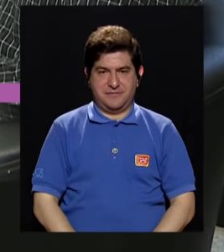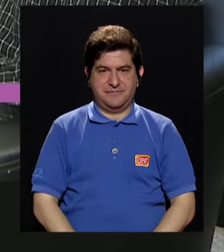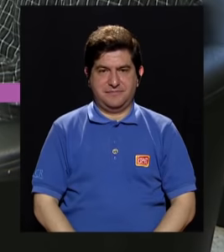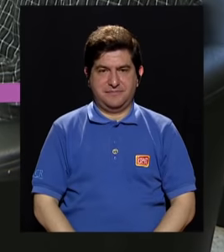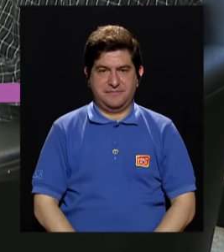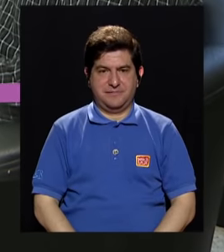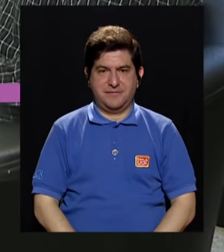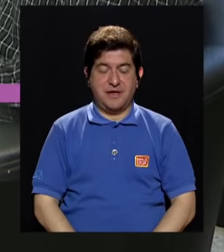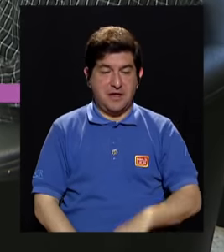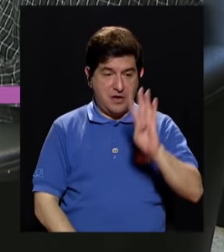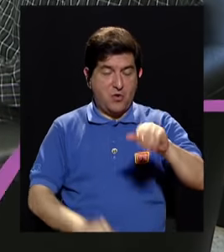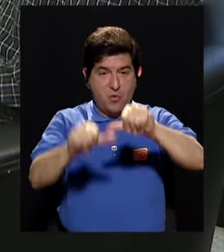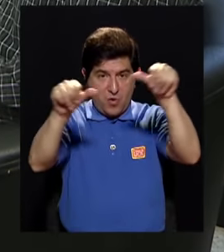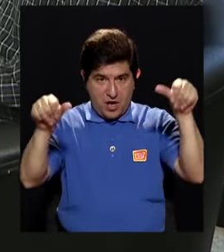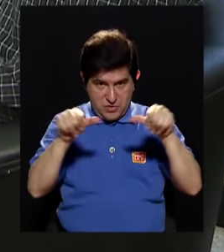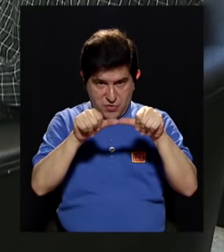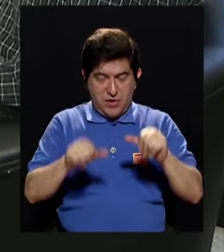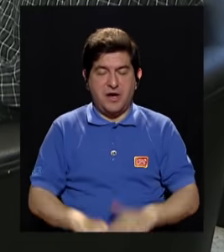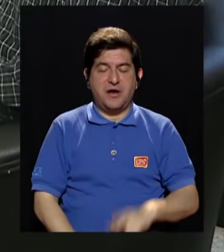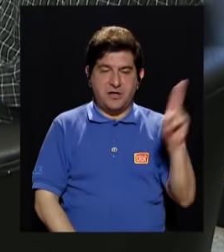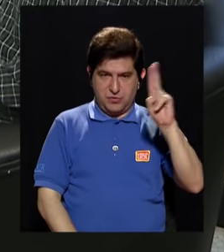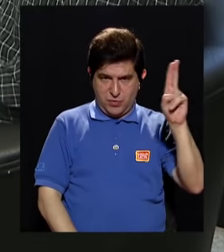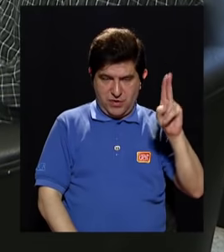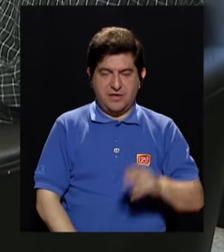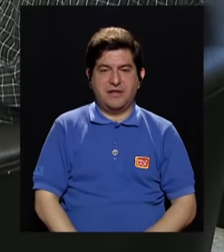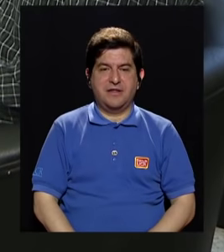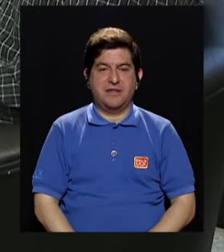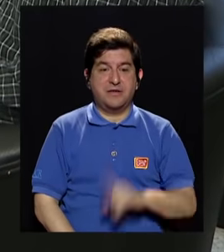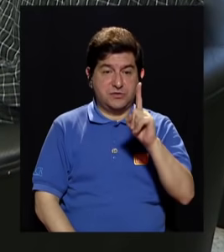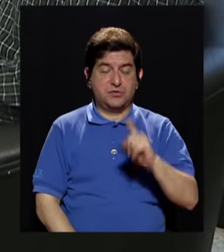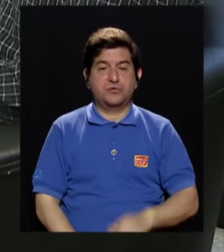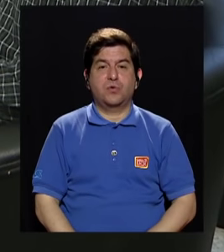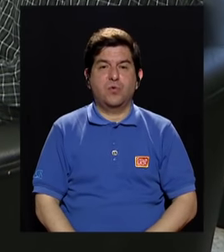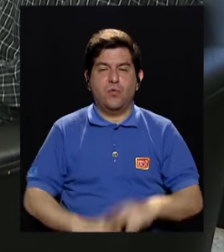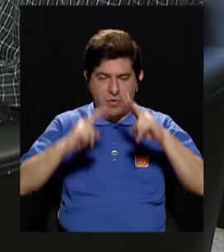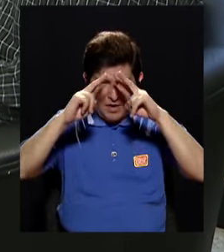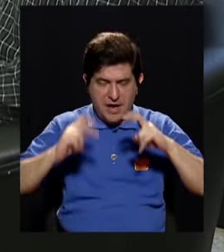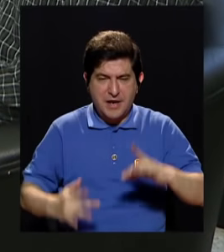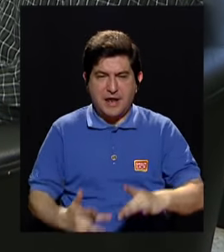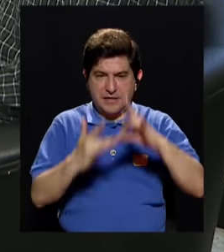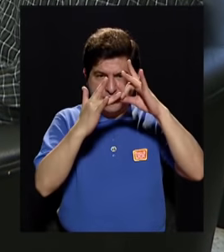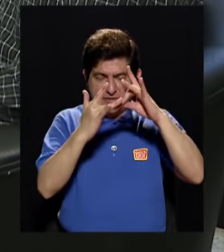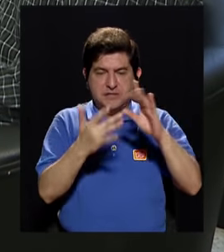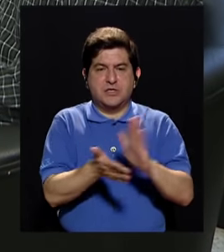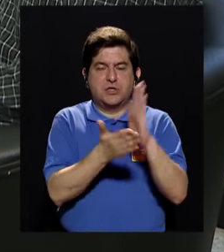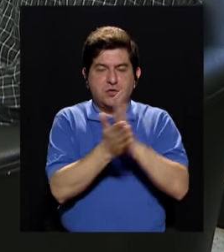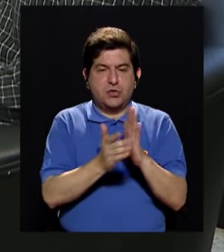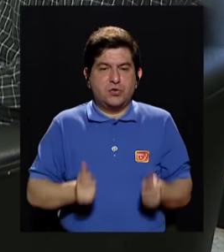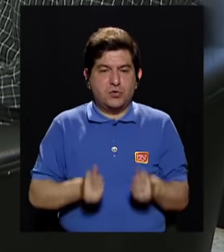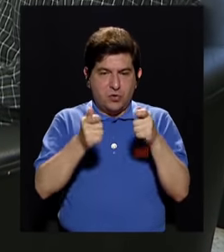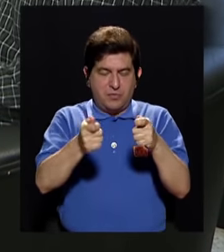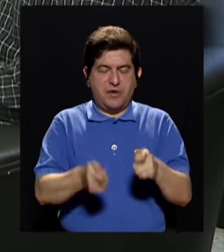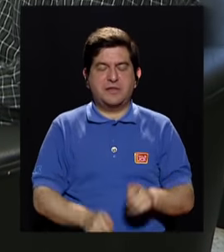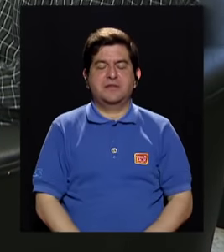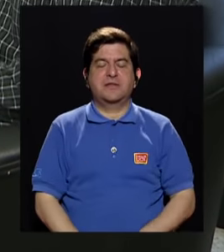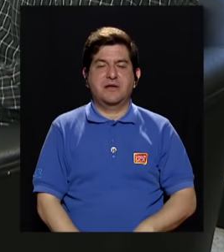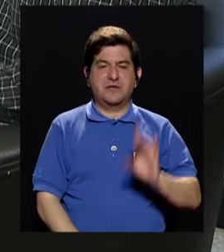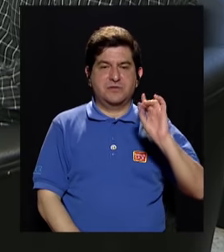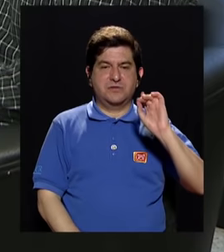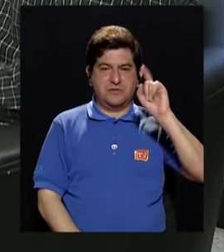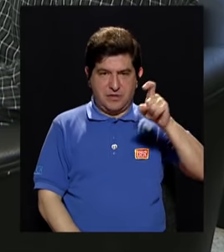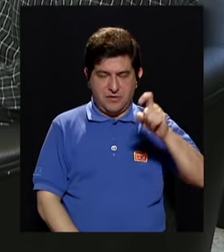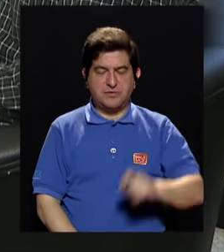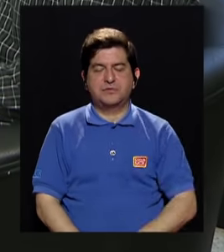Entonces estas cuatro secciones o las unidades médico legales cuando emiten un peritaje lo que hacen es que dan un documento que se llama dictamen médico